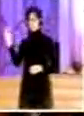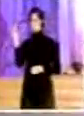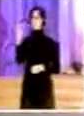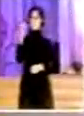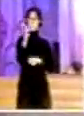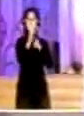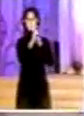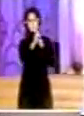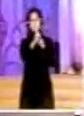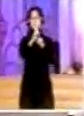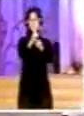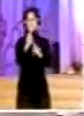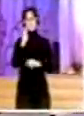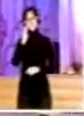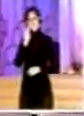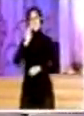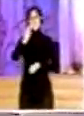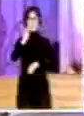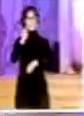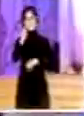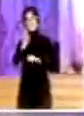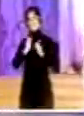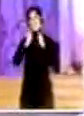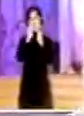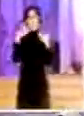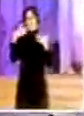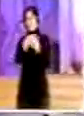pasado, no puedes pensar que era todo una.